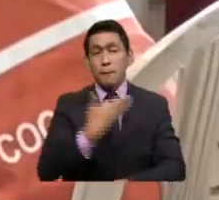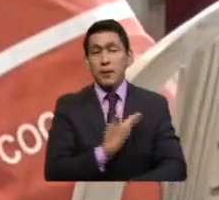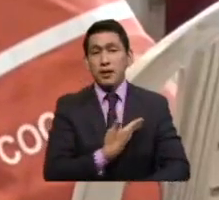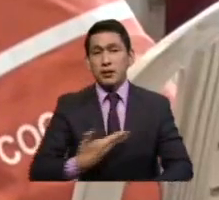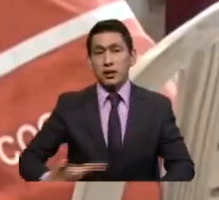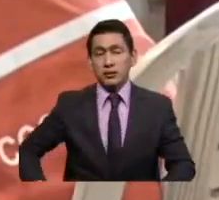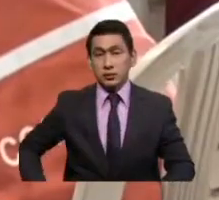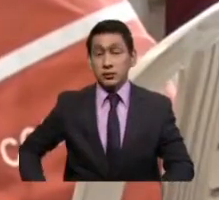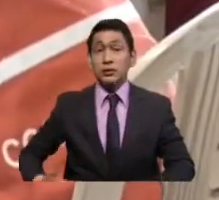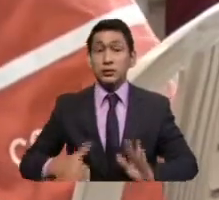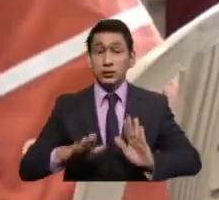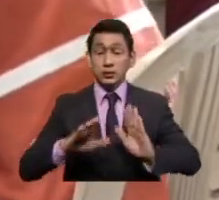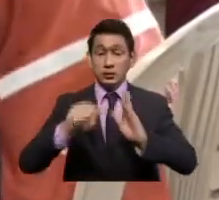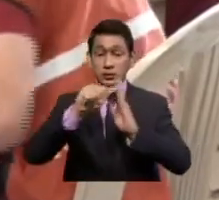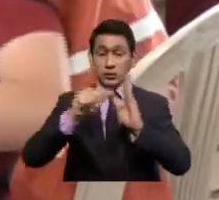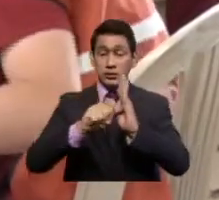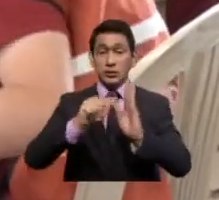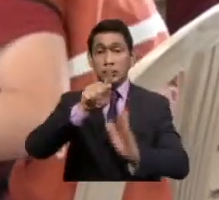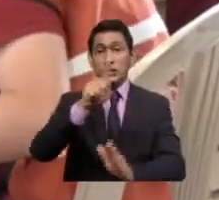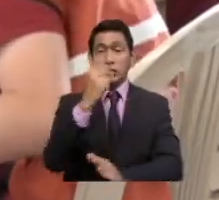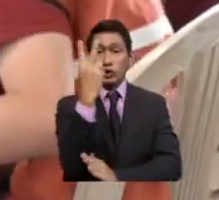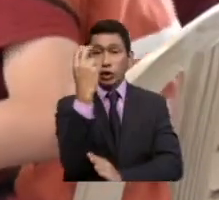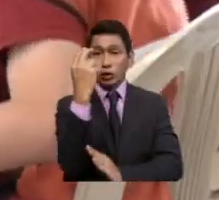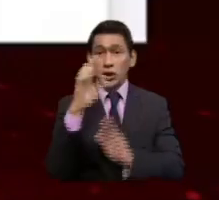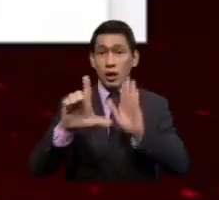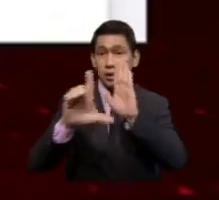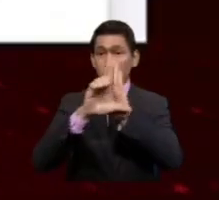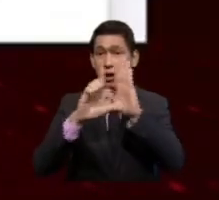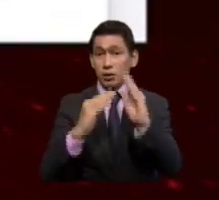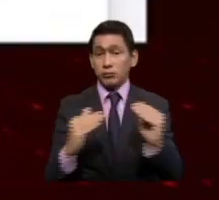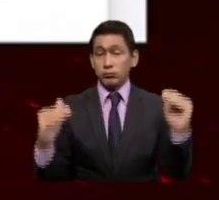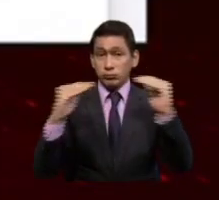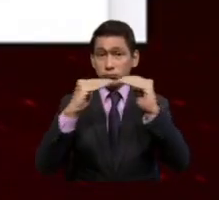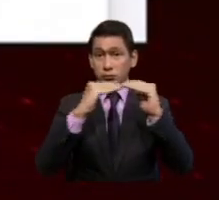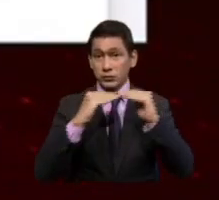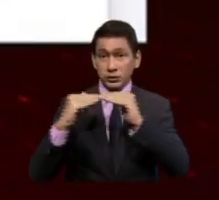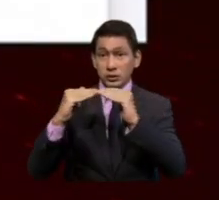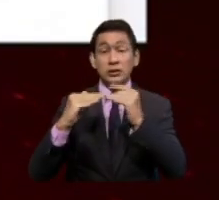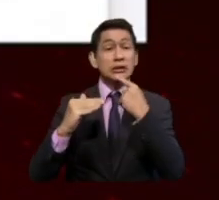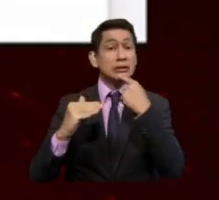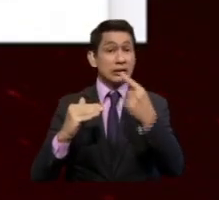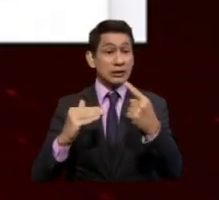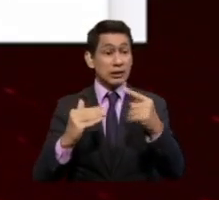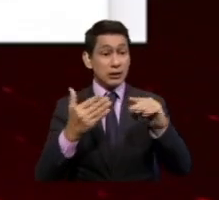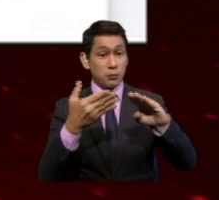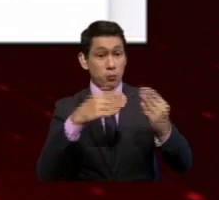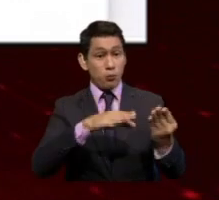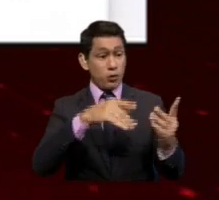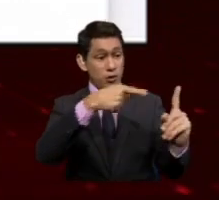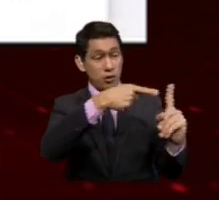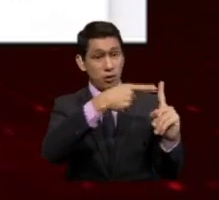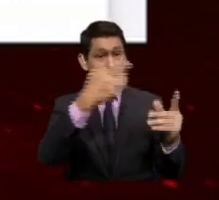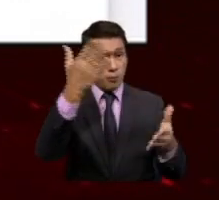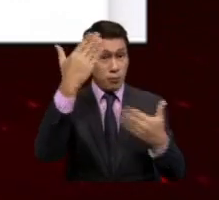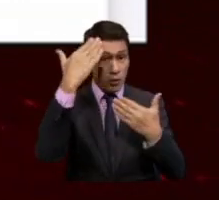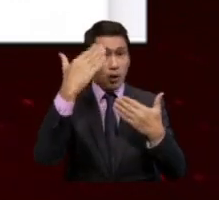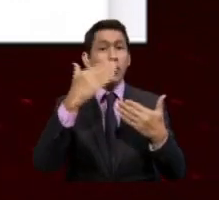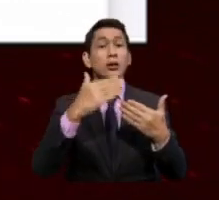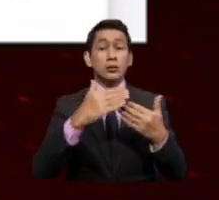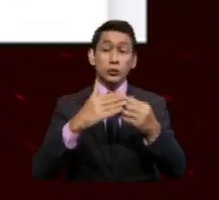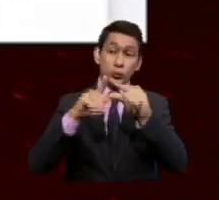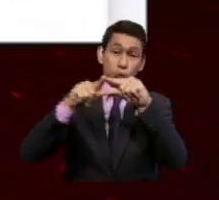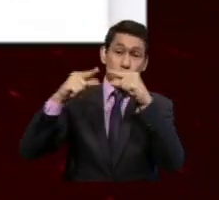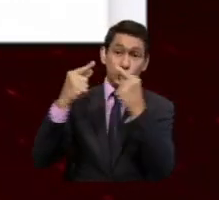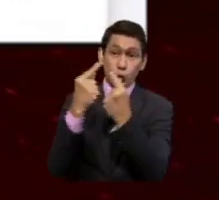respecto, el artículo 112 del Código de la Democracia menciona que en caso de fallecimiento de un candidato, será la